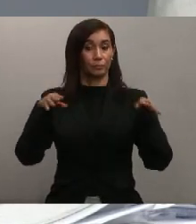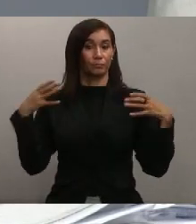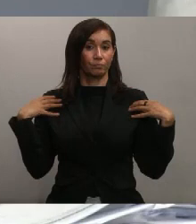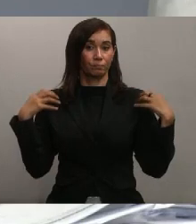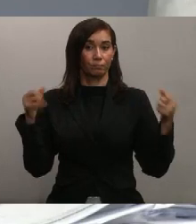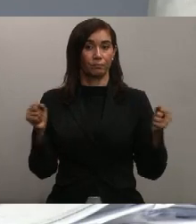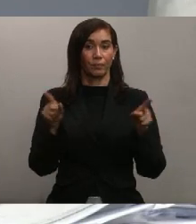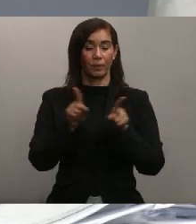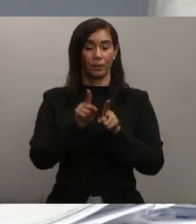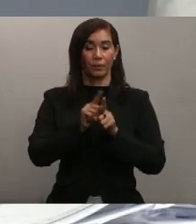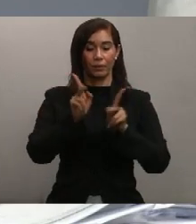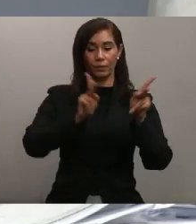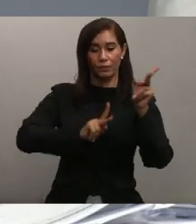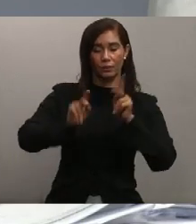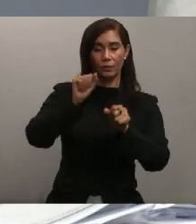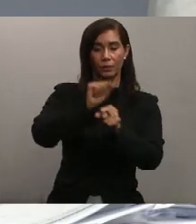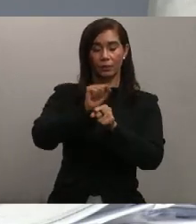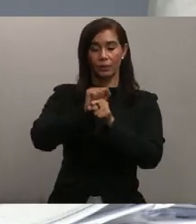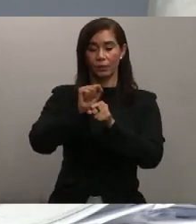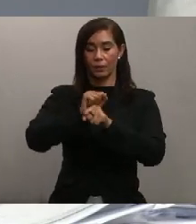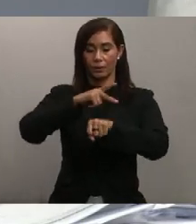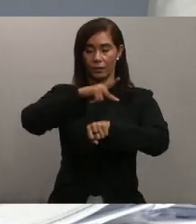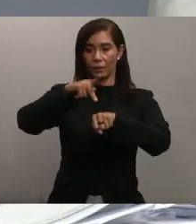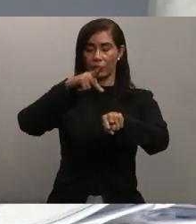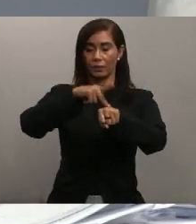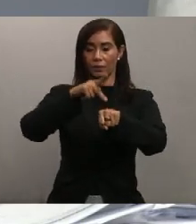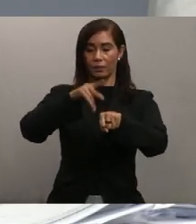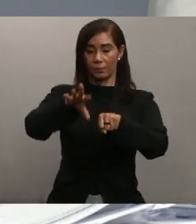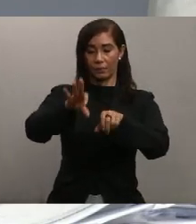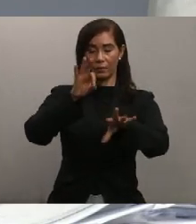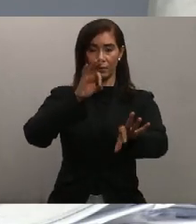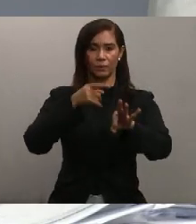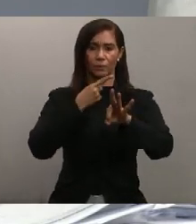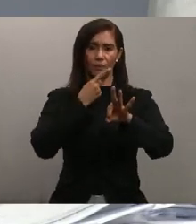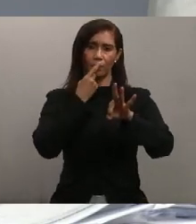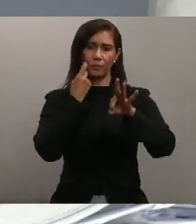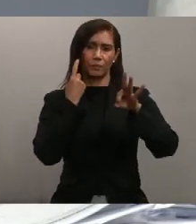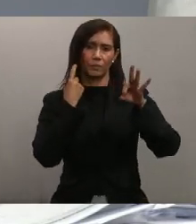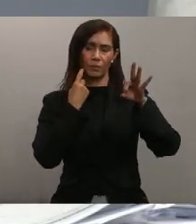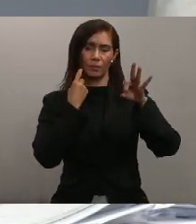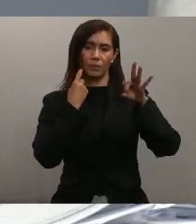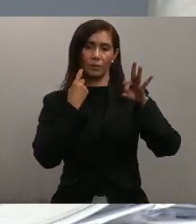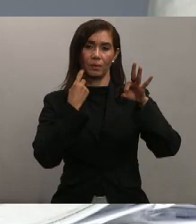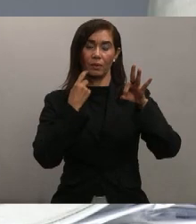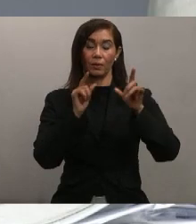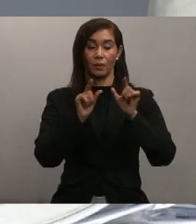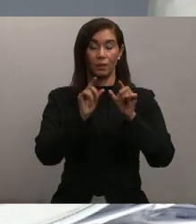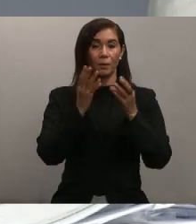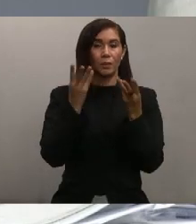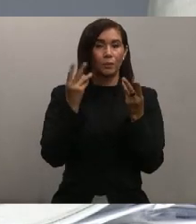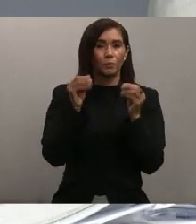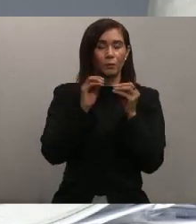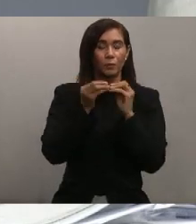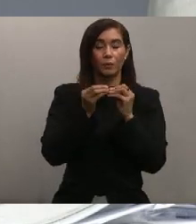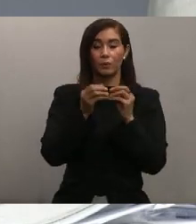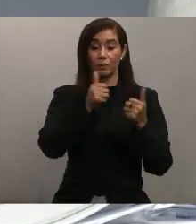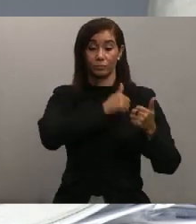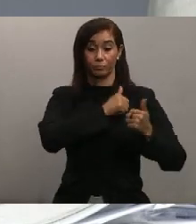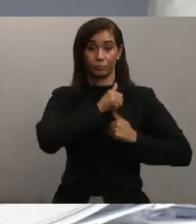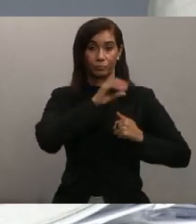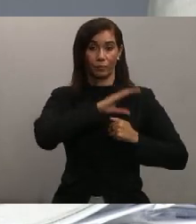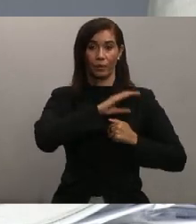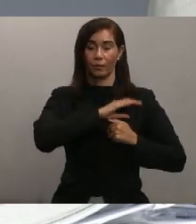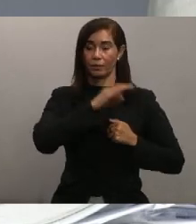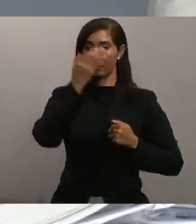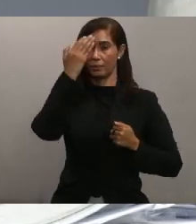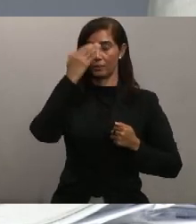Salud que hace la labor de campo y de visita y toma de muestras. Pero el número exacto de militares